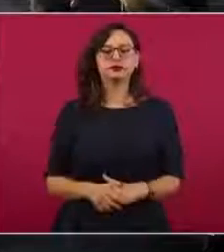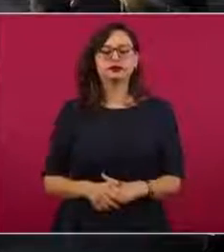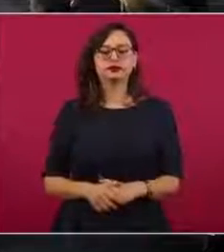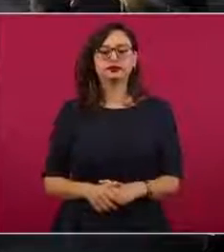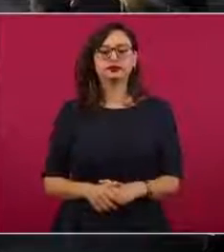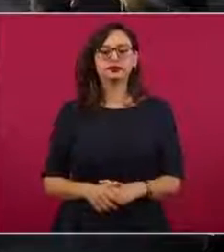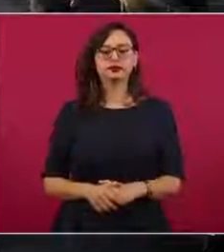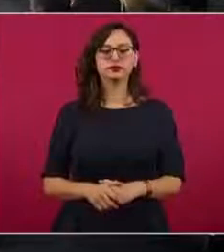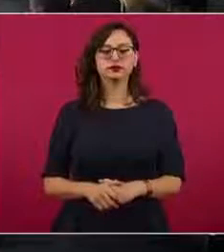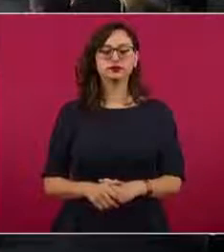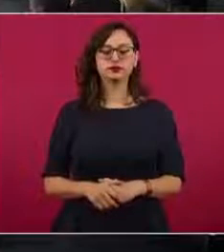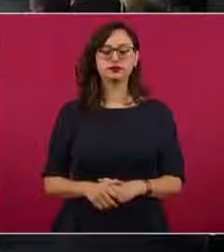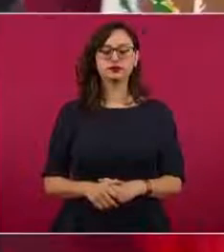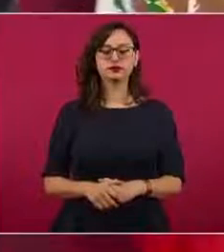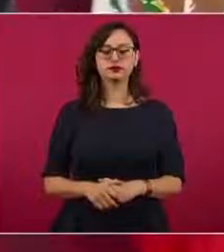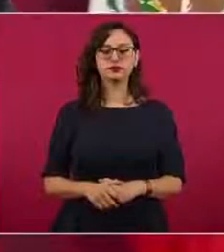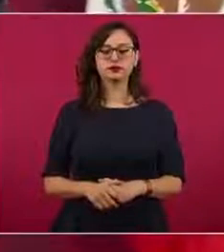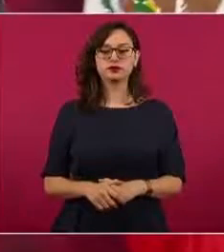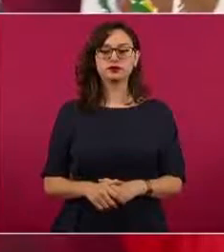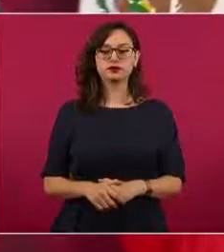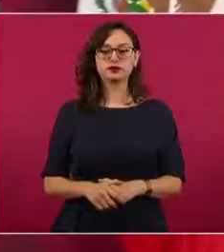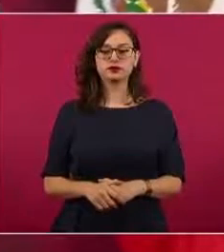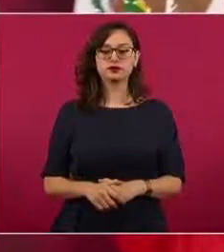pensando que